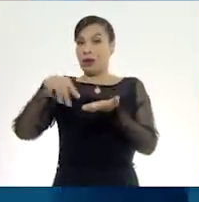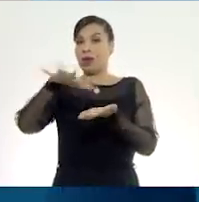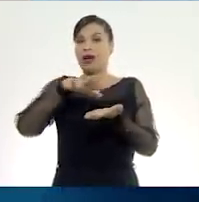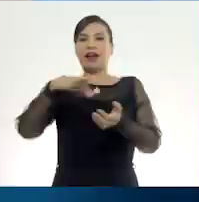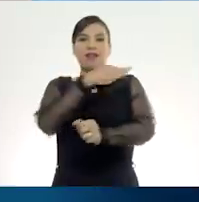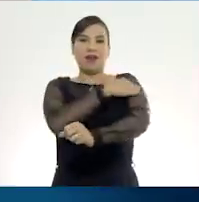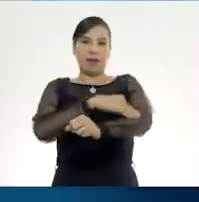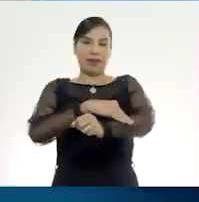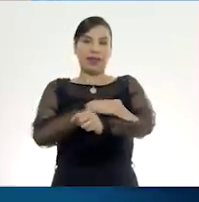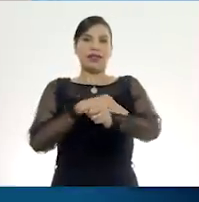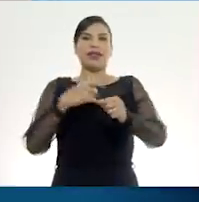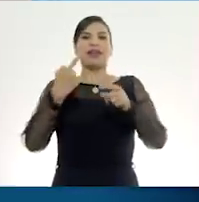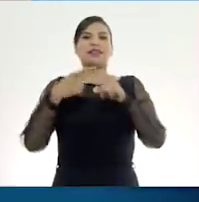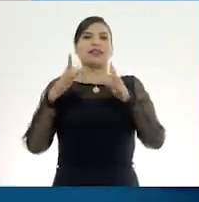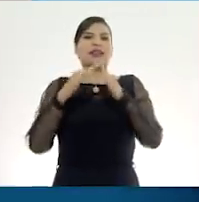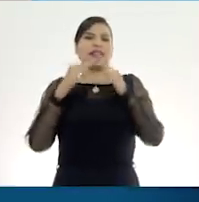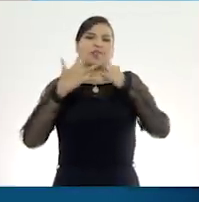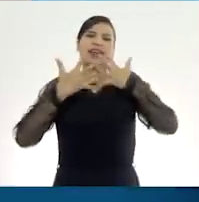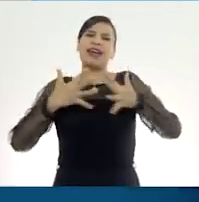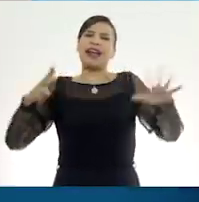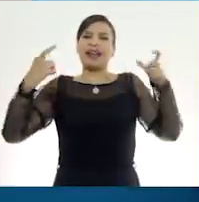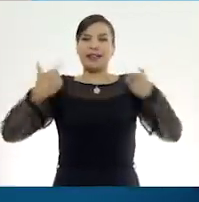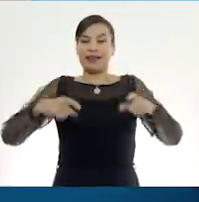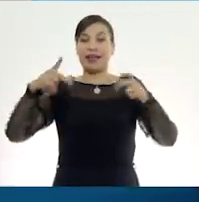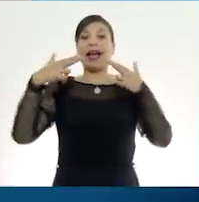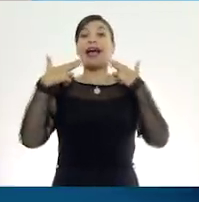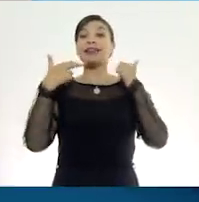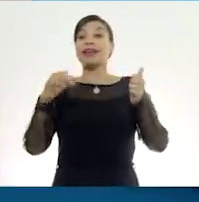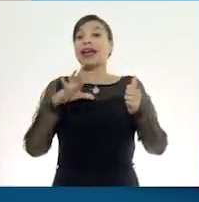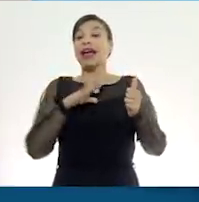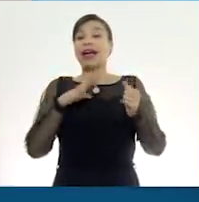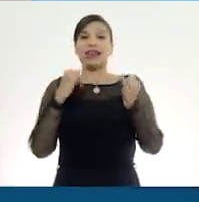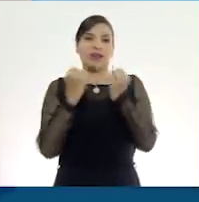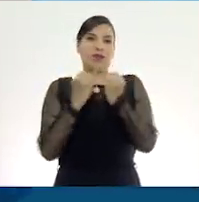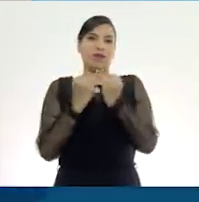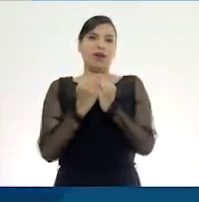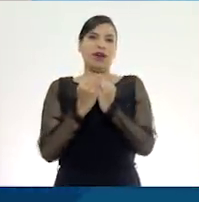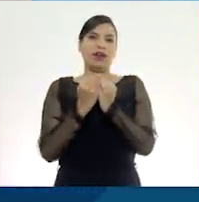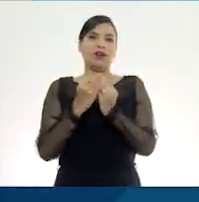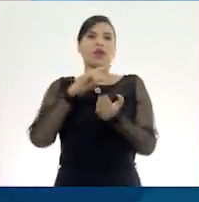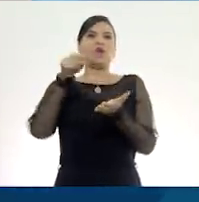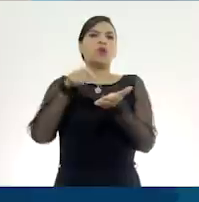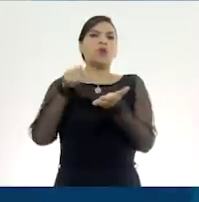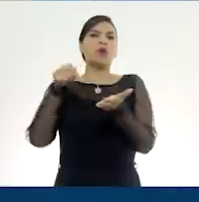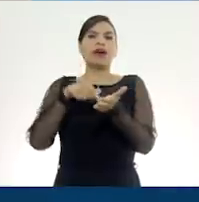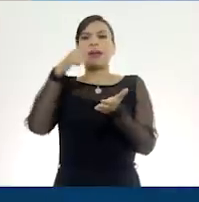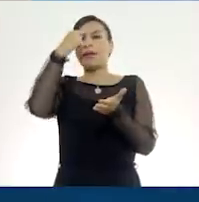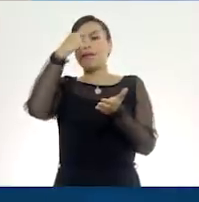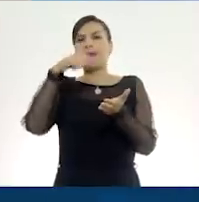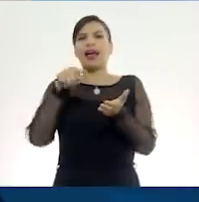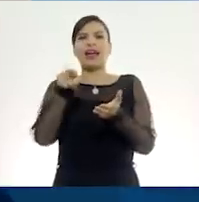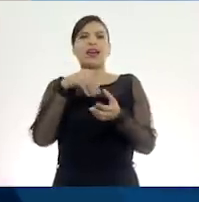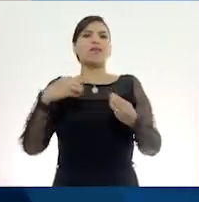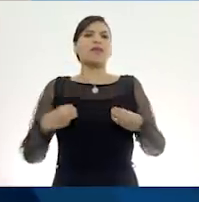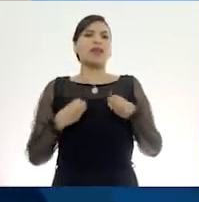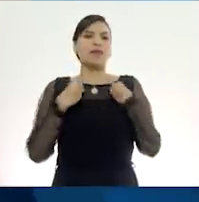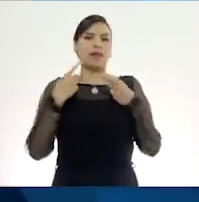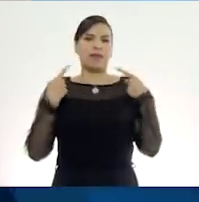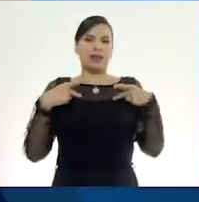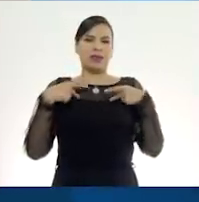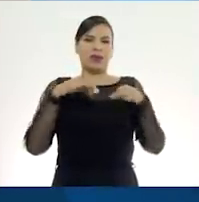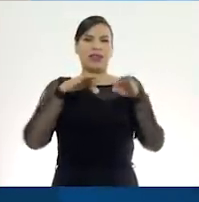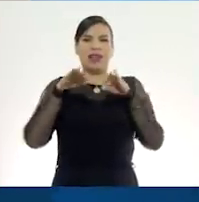sus familias en grandes mansiones y en esas haciendas también estaban los lugares para donde vivían los